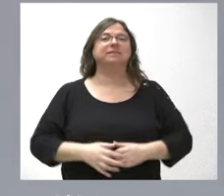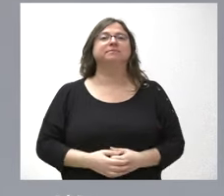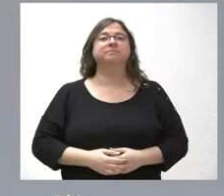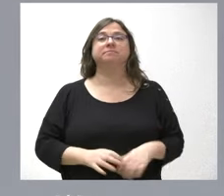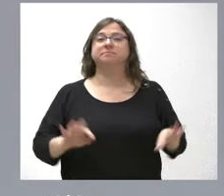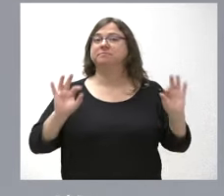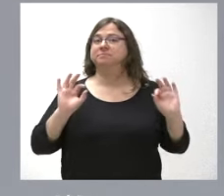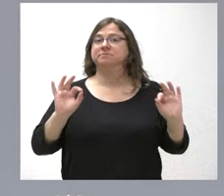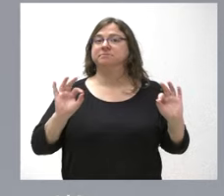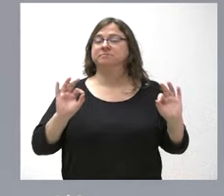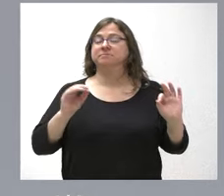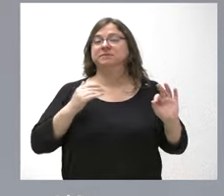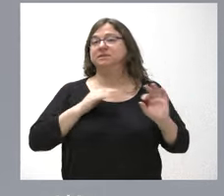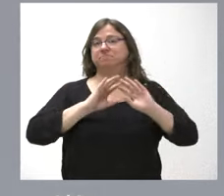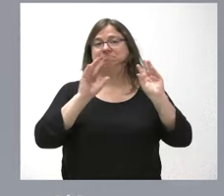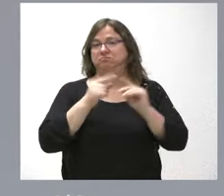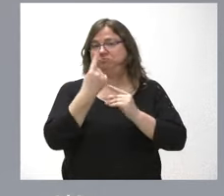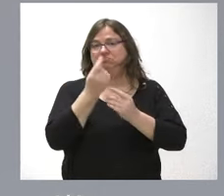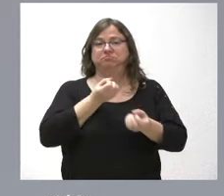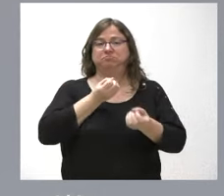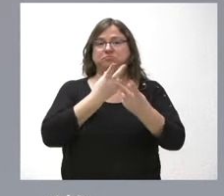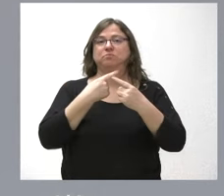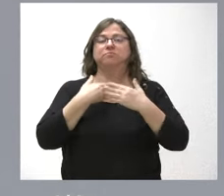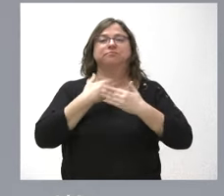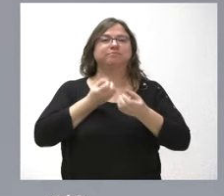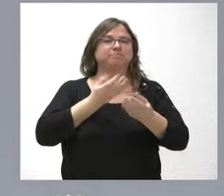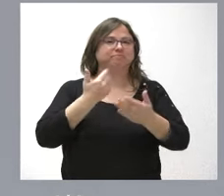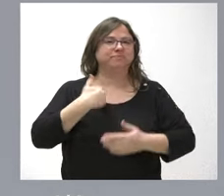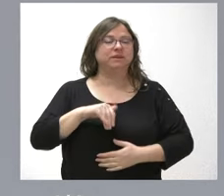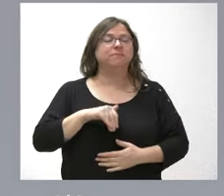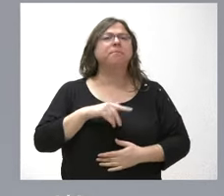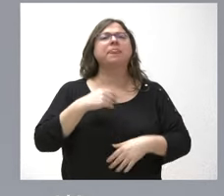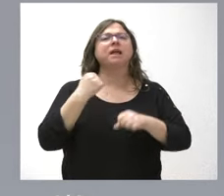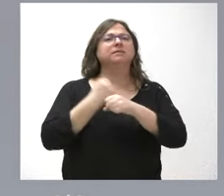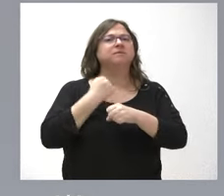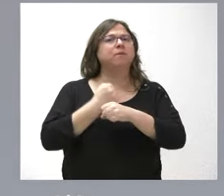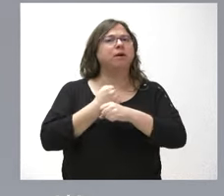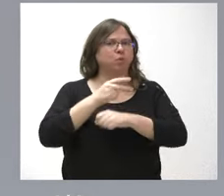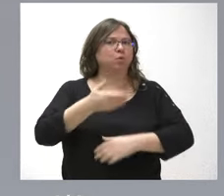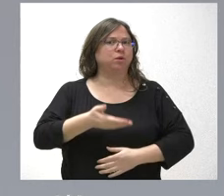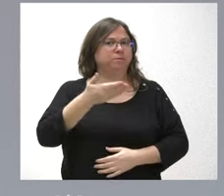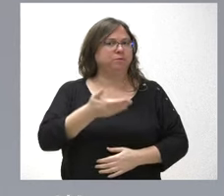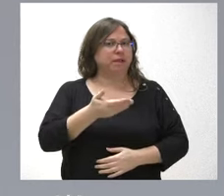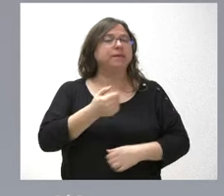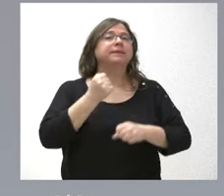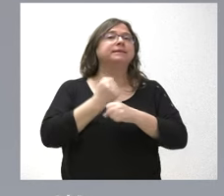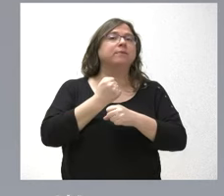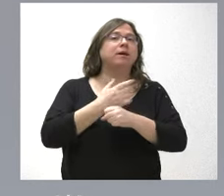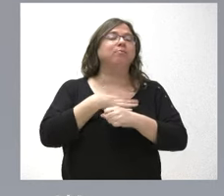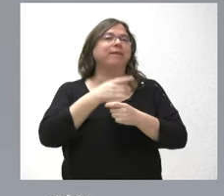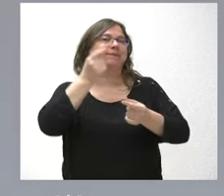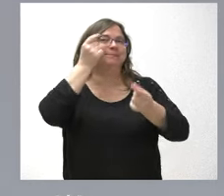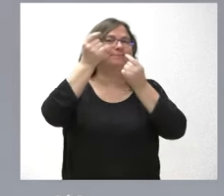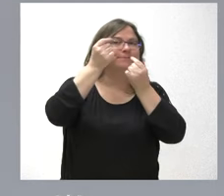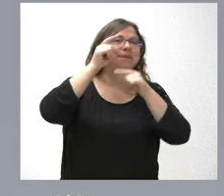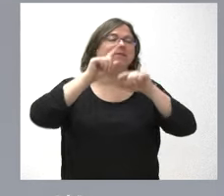mi parte, básicamente eso es lo que les quería trasladar, un trabajo importante que puede estar sujeto a matizaciones según